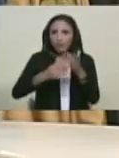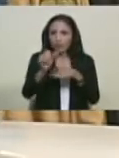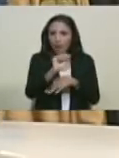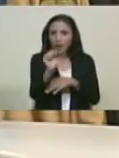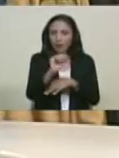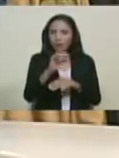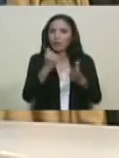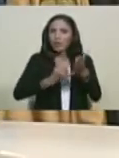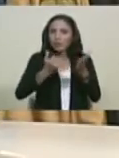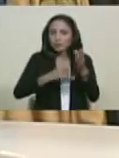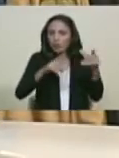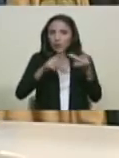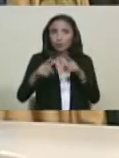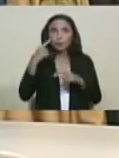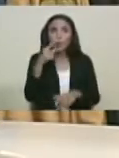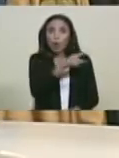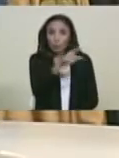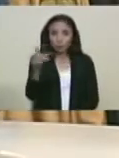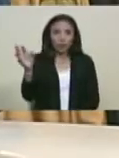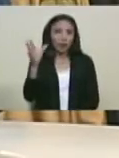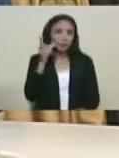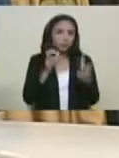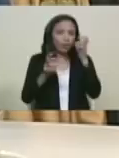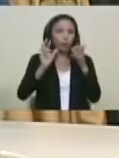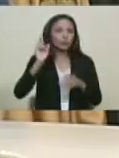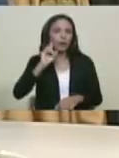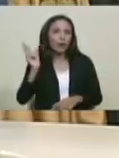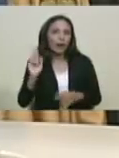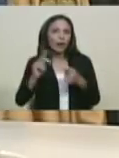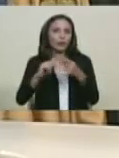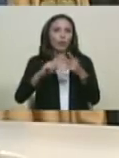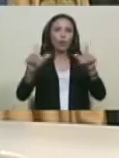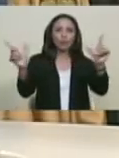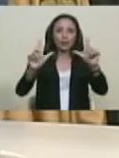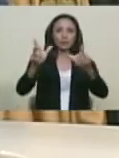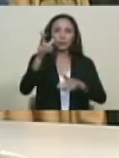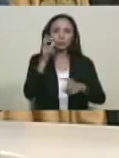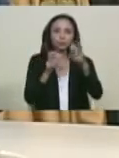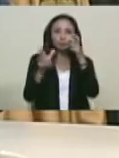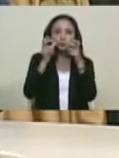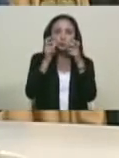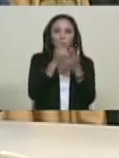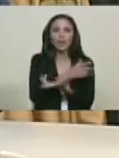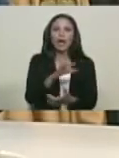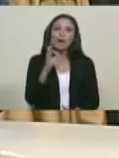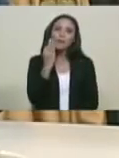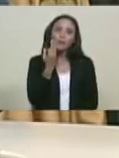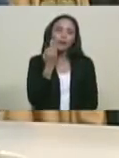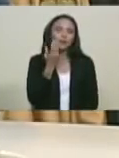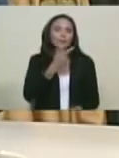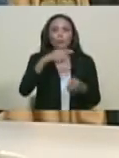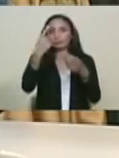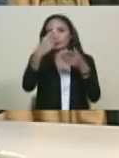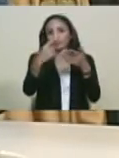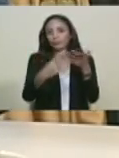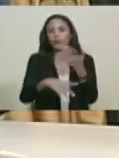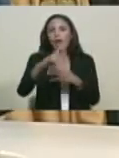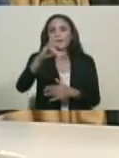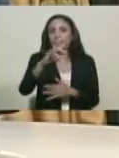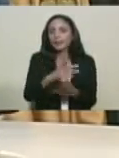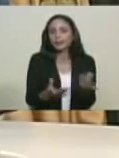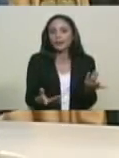quién de los que me está escuchando por radio televisión facebook lite periscope instagram